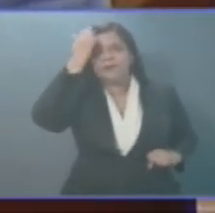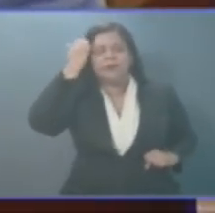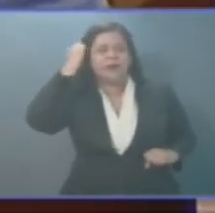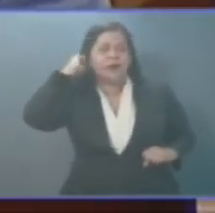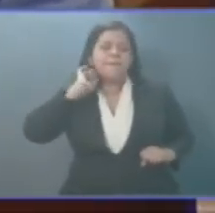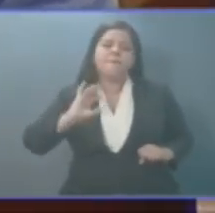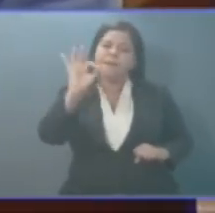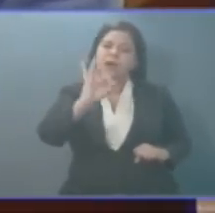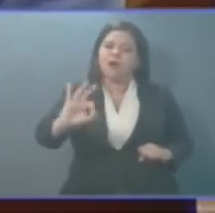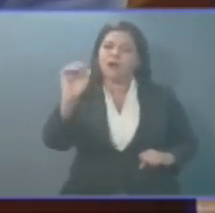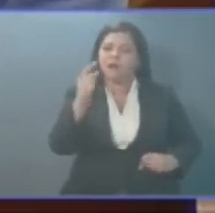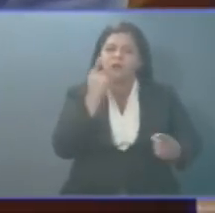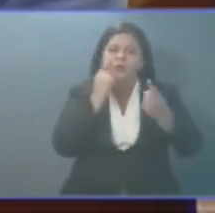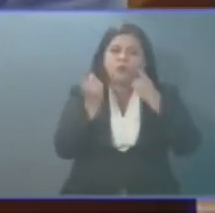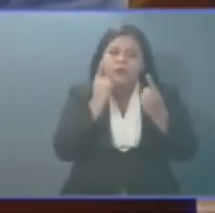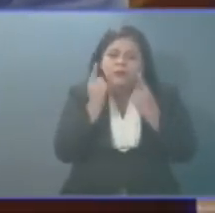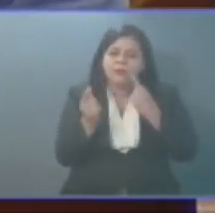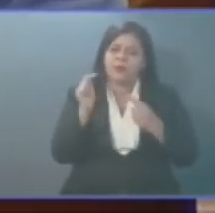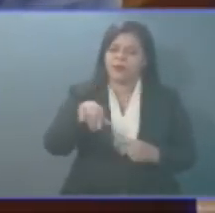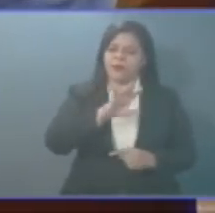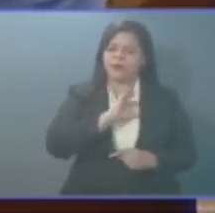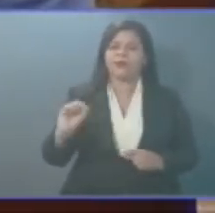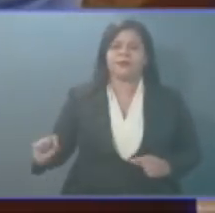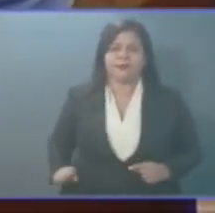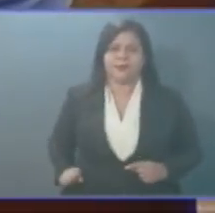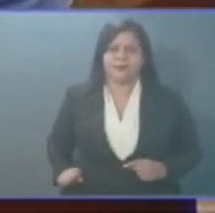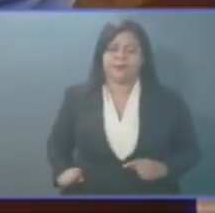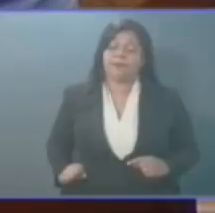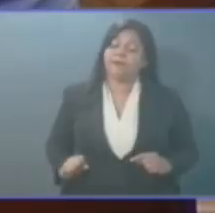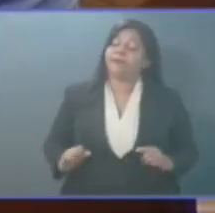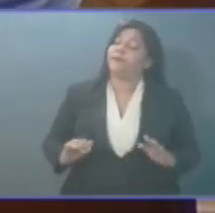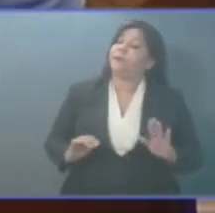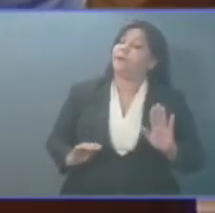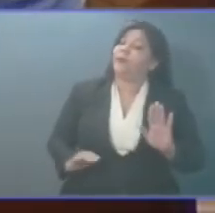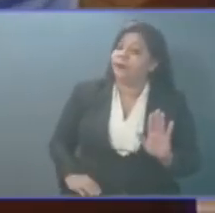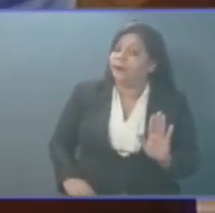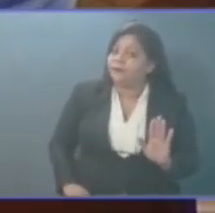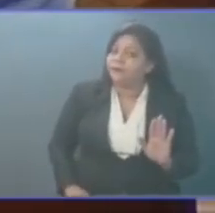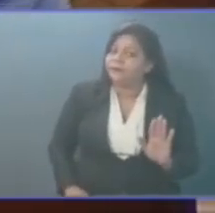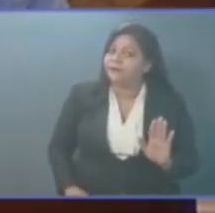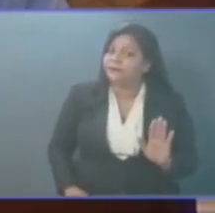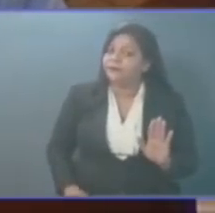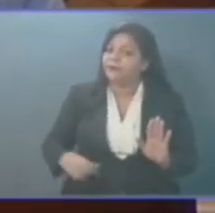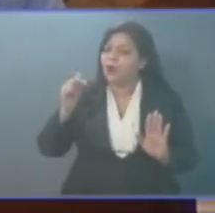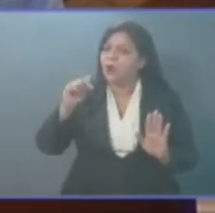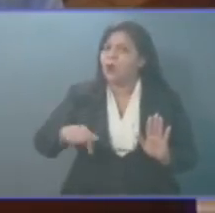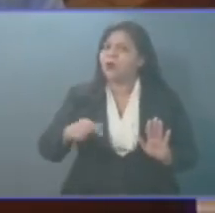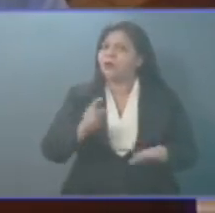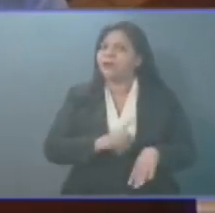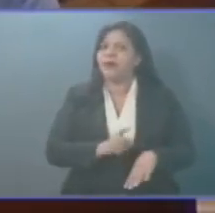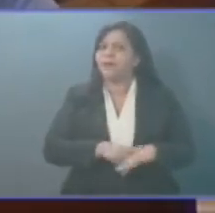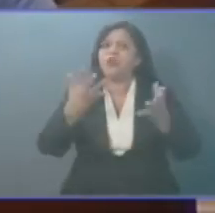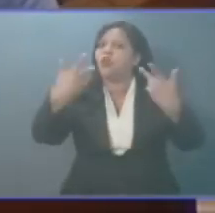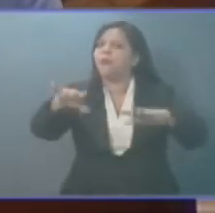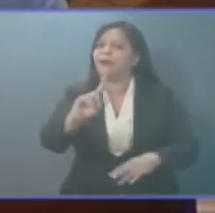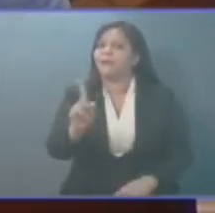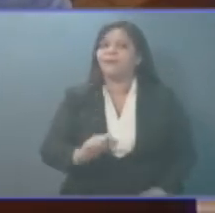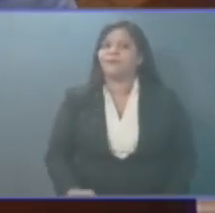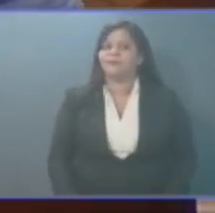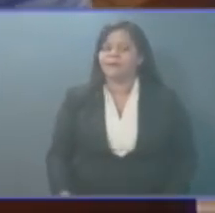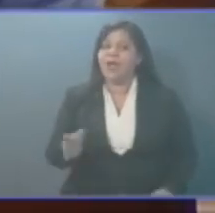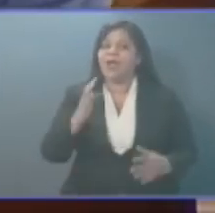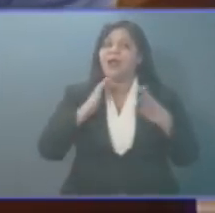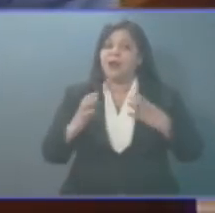el desarrollo logístico de nuestro país. Sin embargo, estos no son tiempos ordinarios. El gobierno